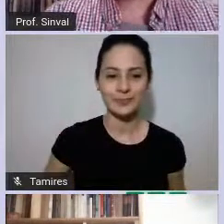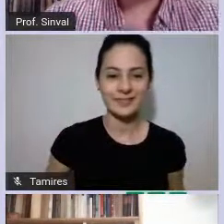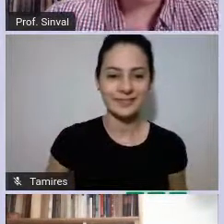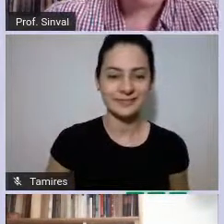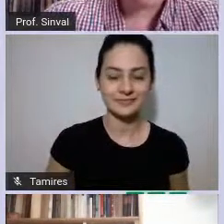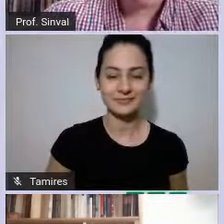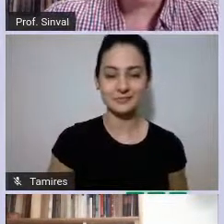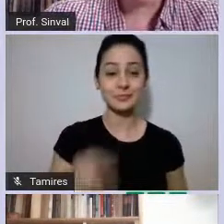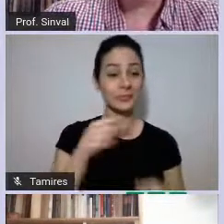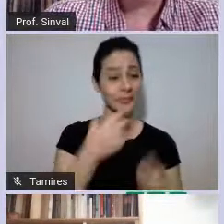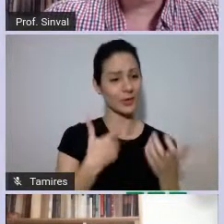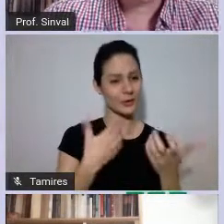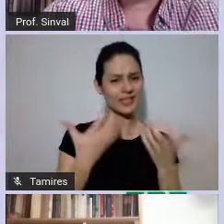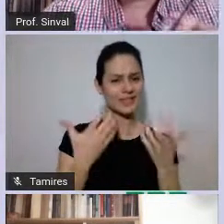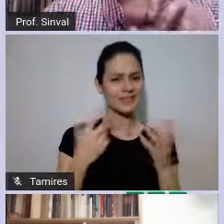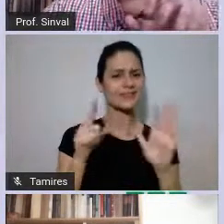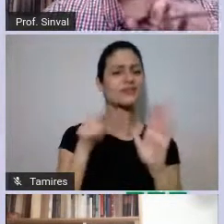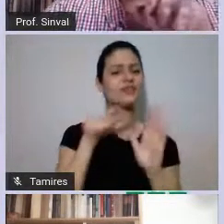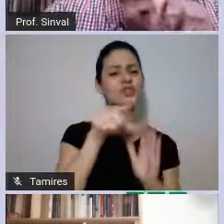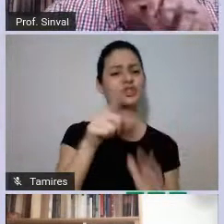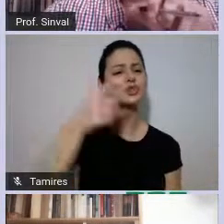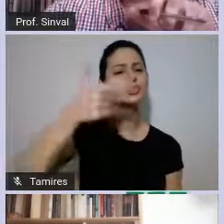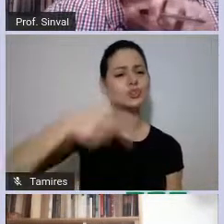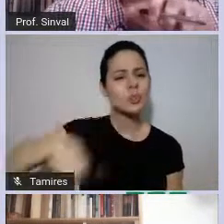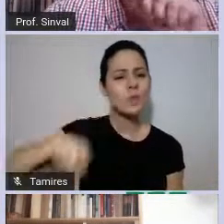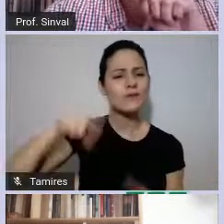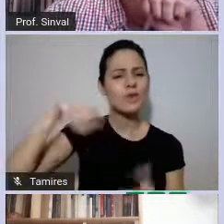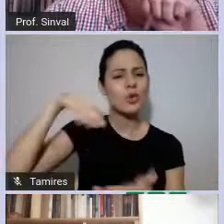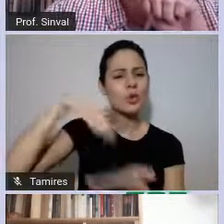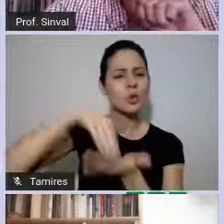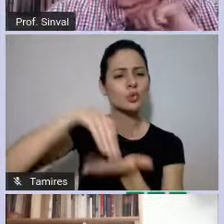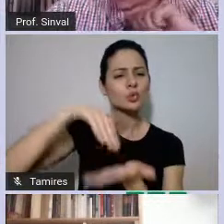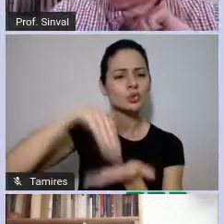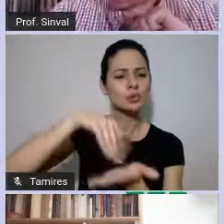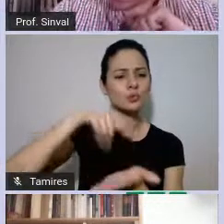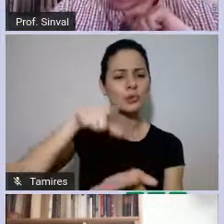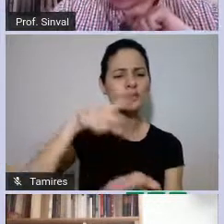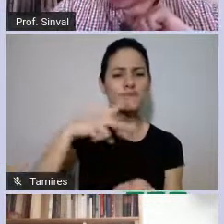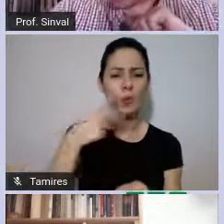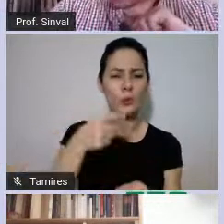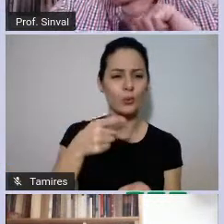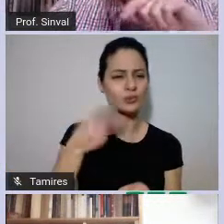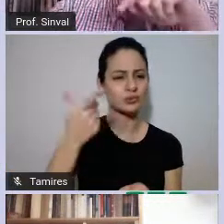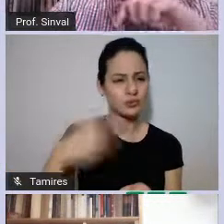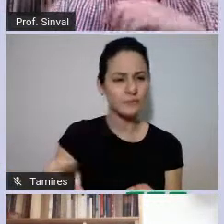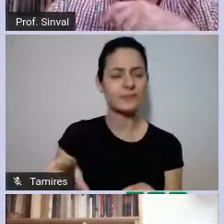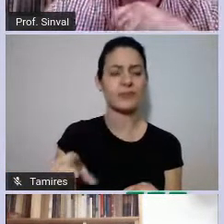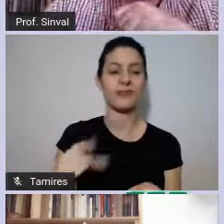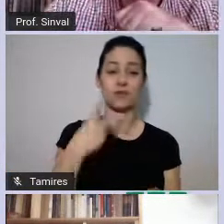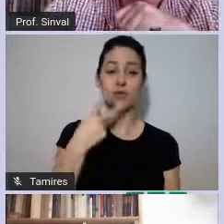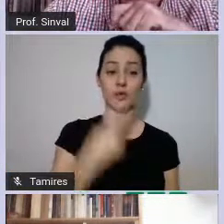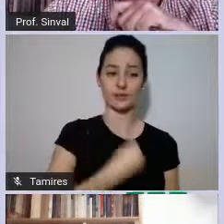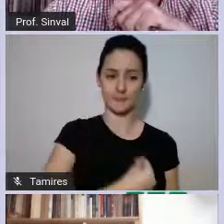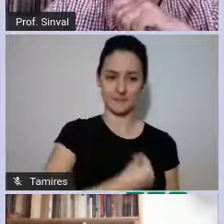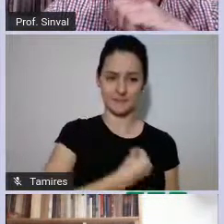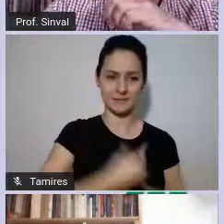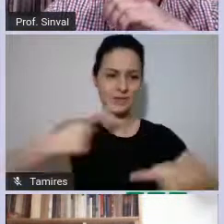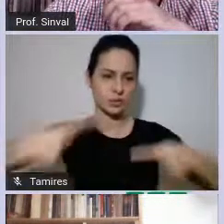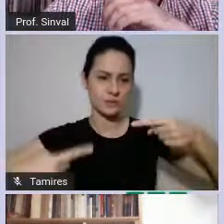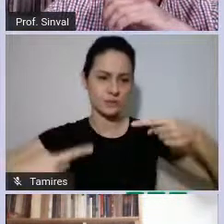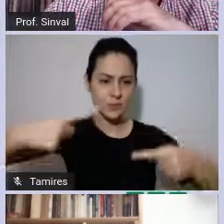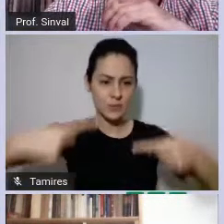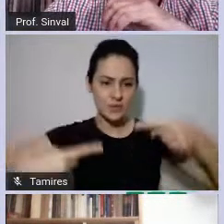Eu queria que você repetisse essa última colocação sua. da participação nas disputas.